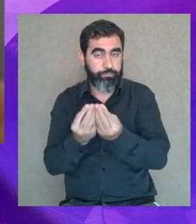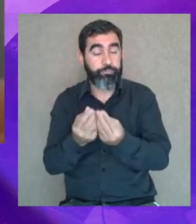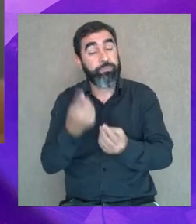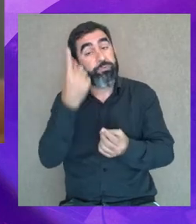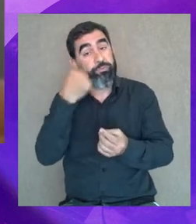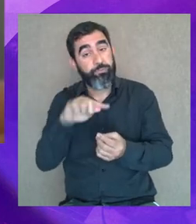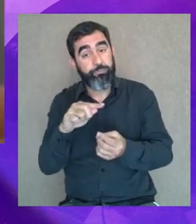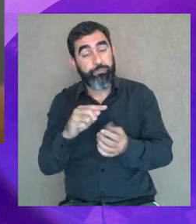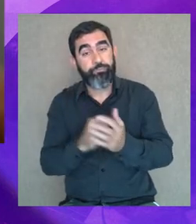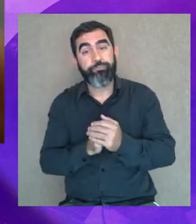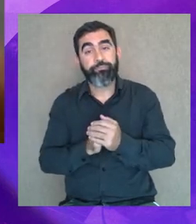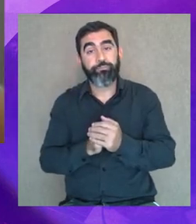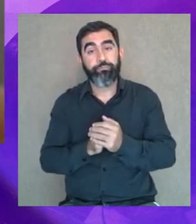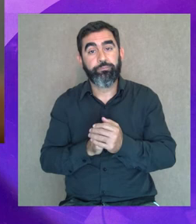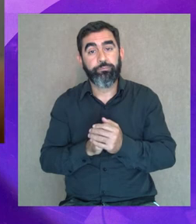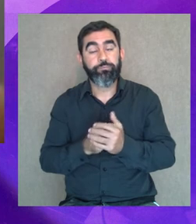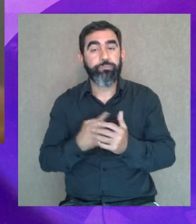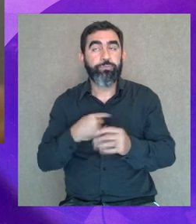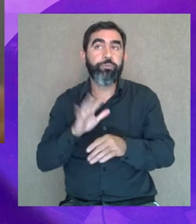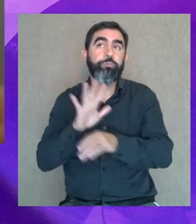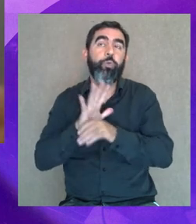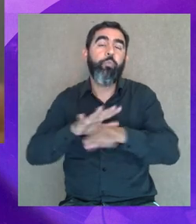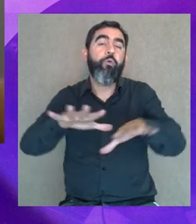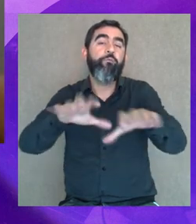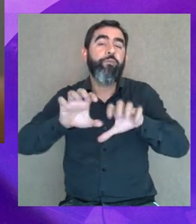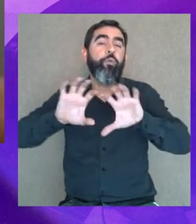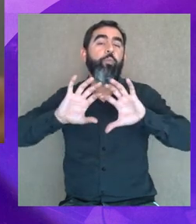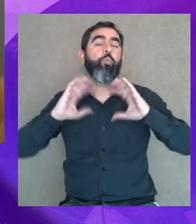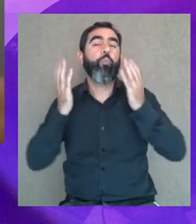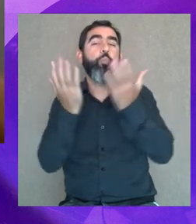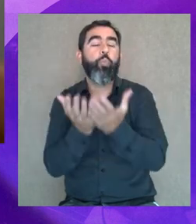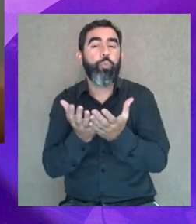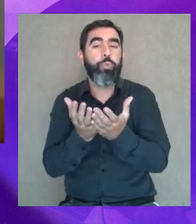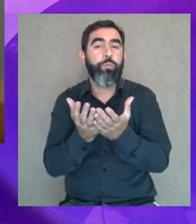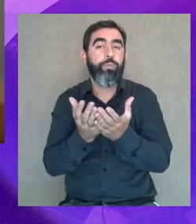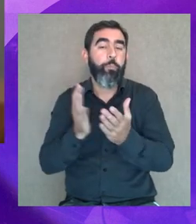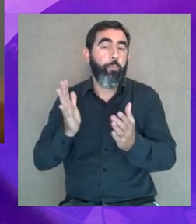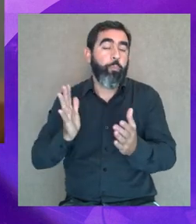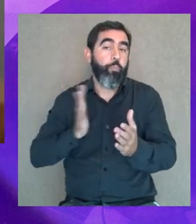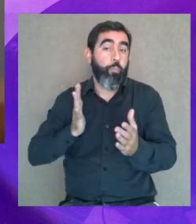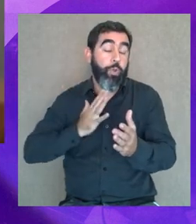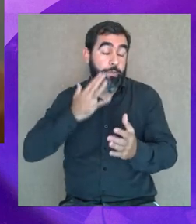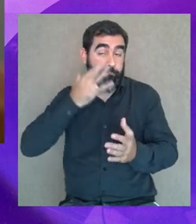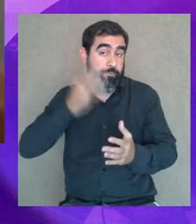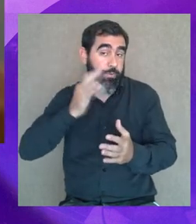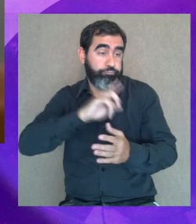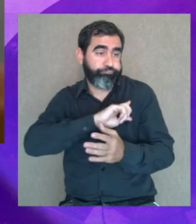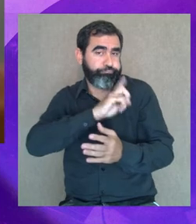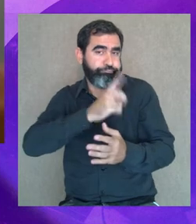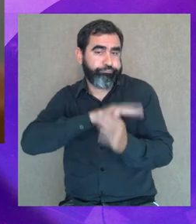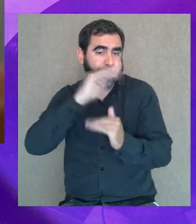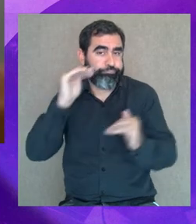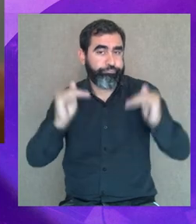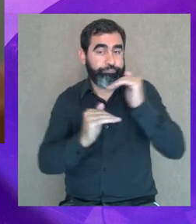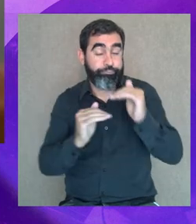entonces no sé yo vivía en un mundo donde las mujeres tenían gran poder realmente y